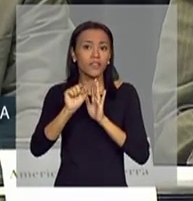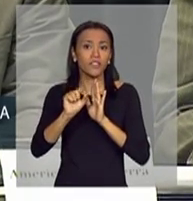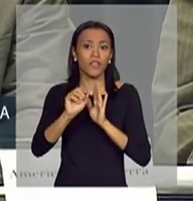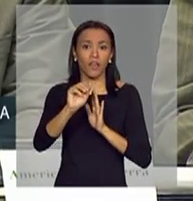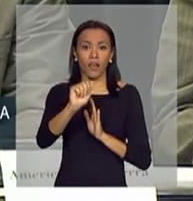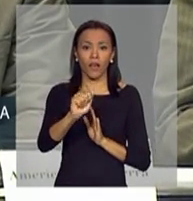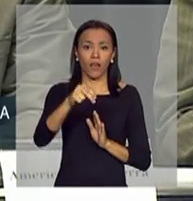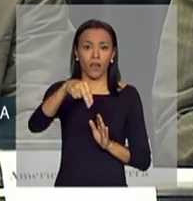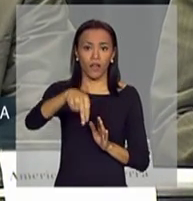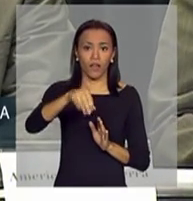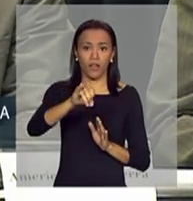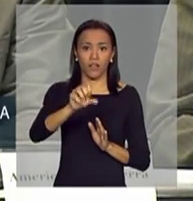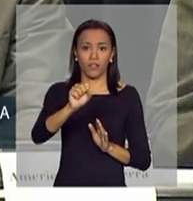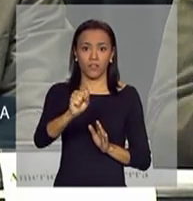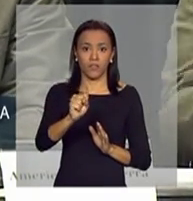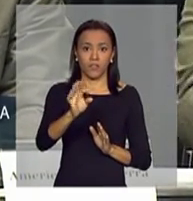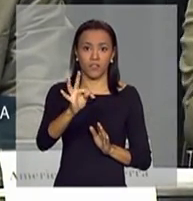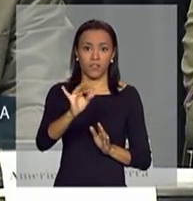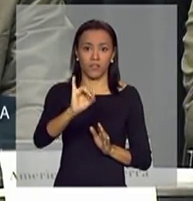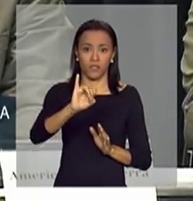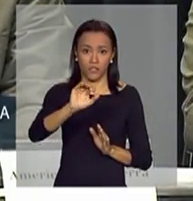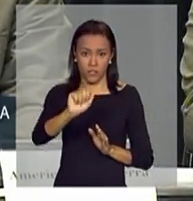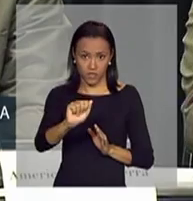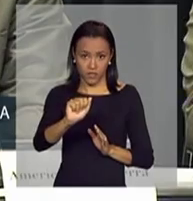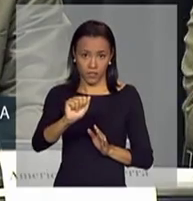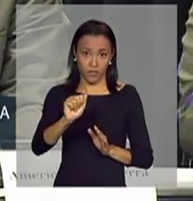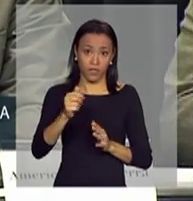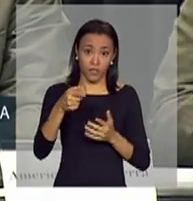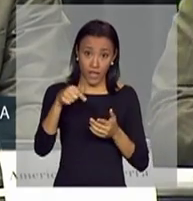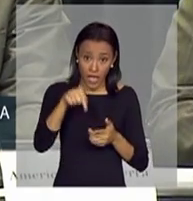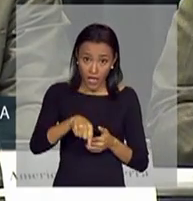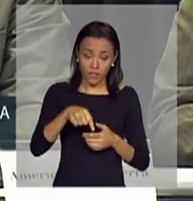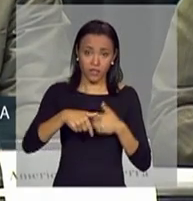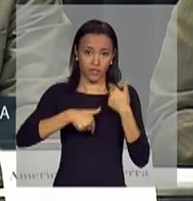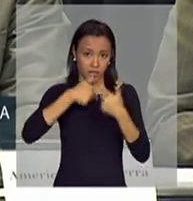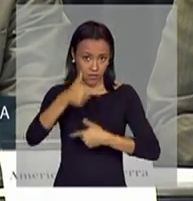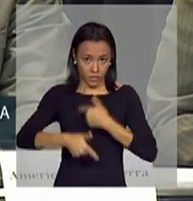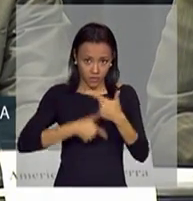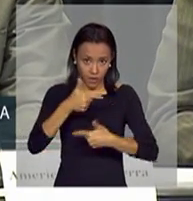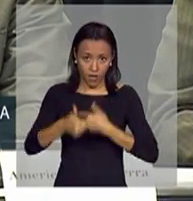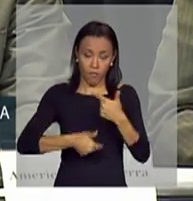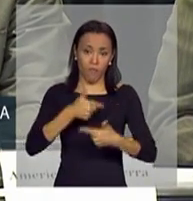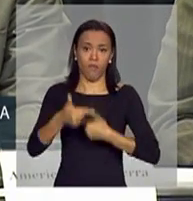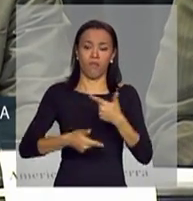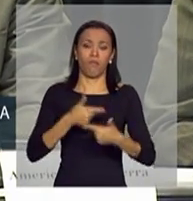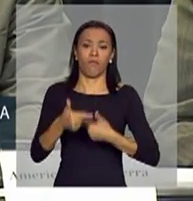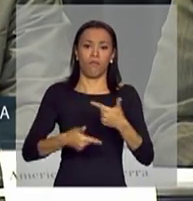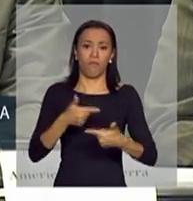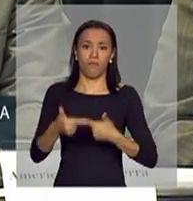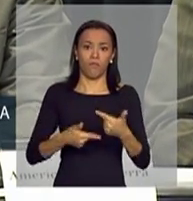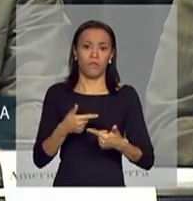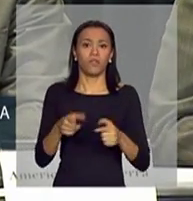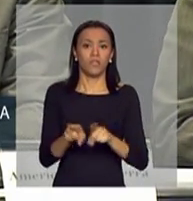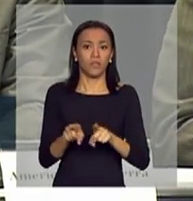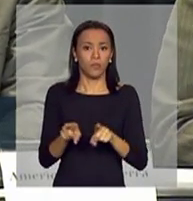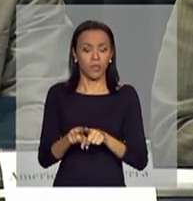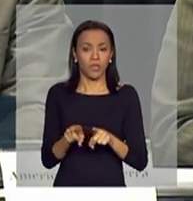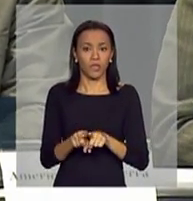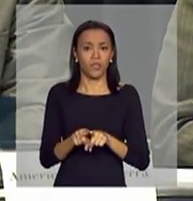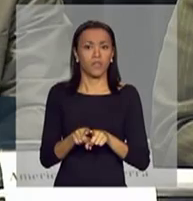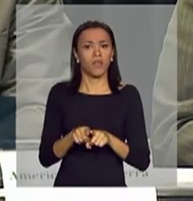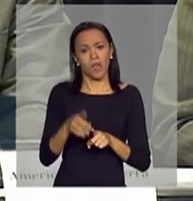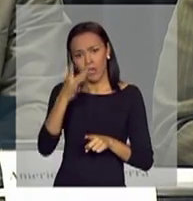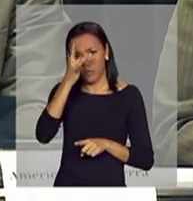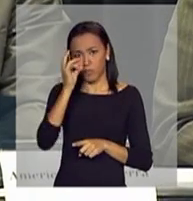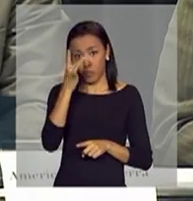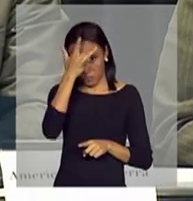que caducarse o eliminarse. Eso es trabajo de otros sectores, de los propios congresistas, de los